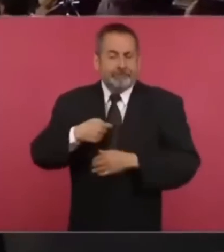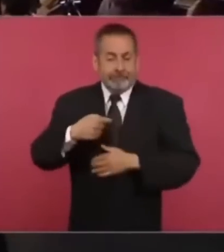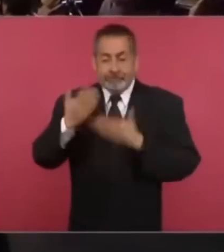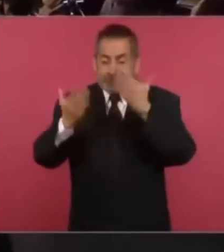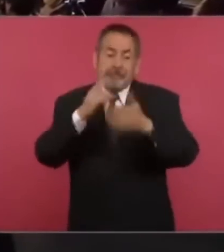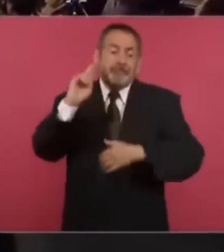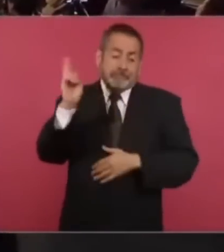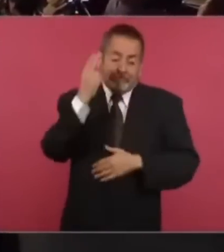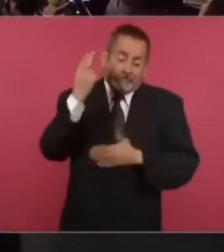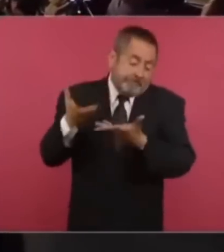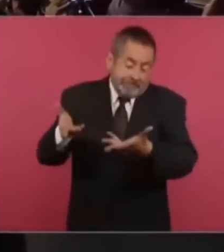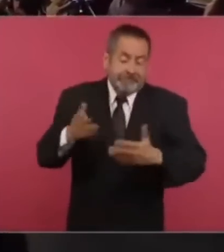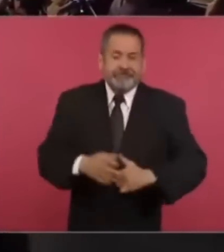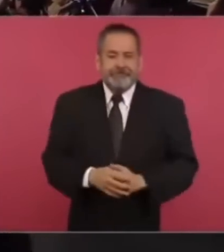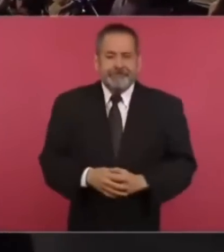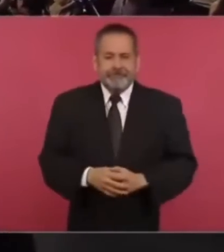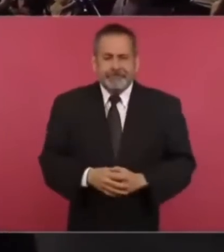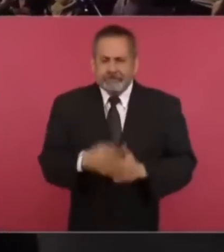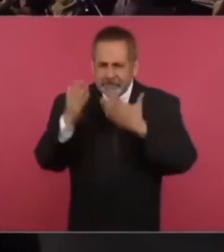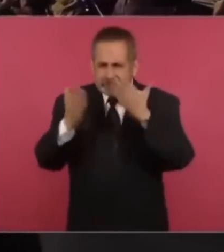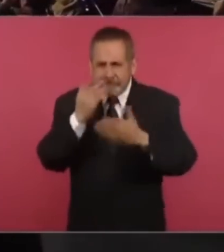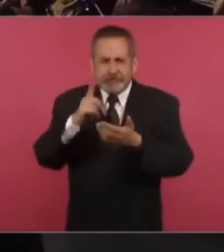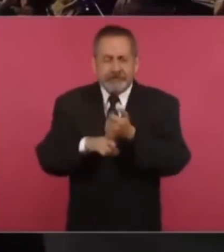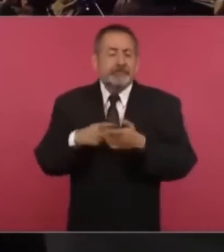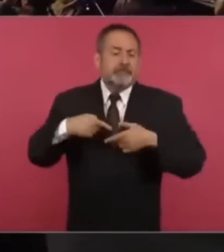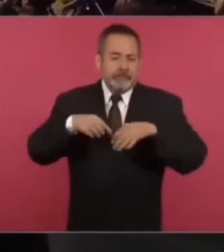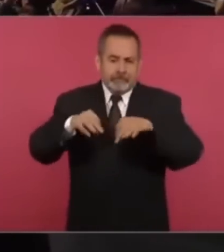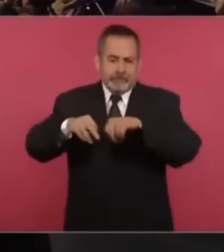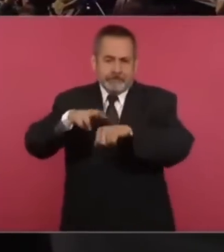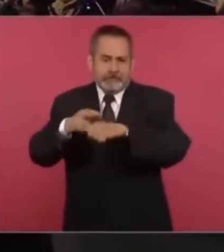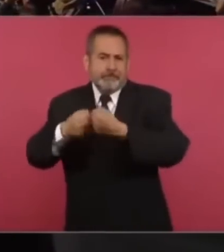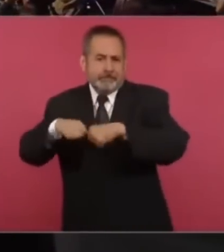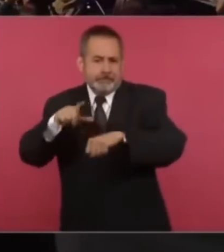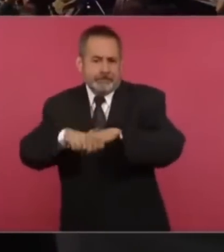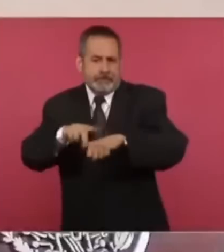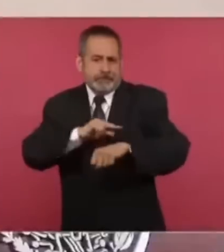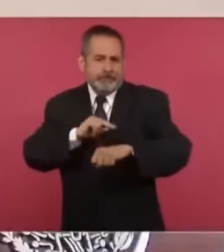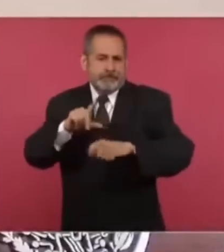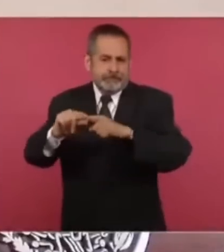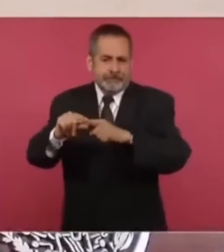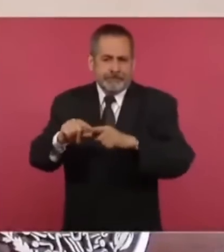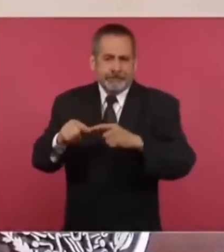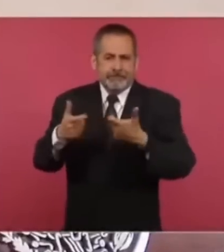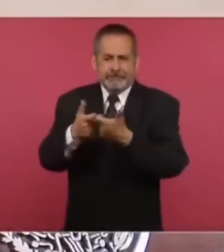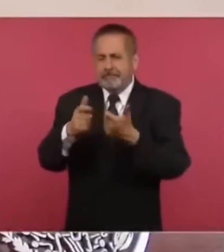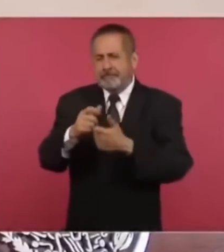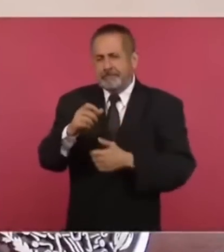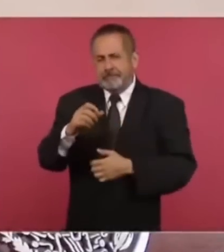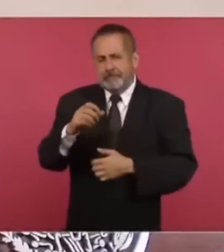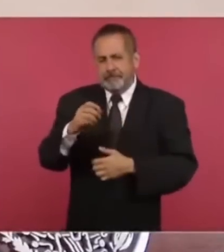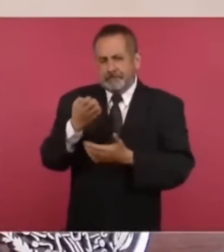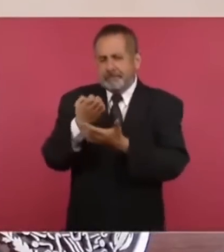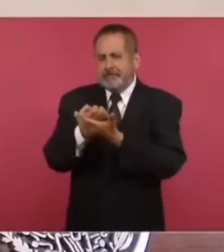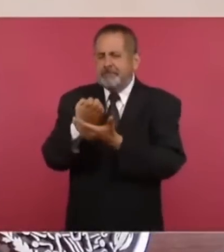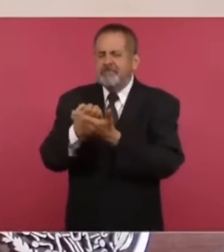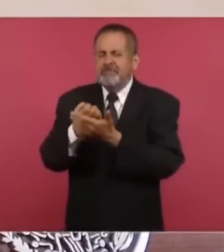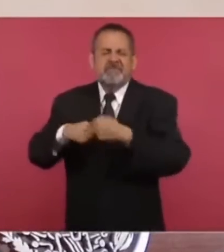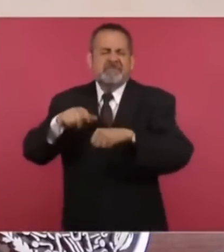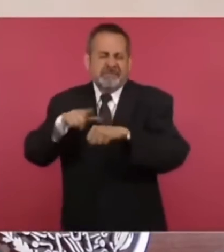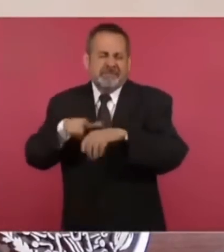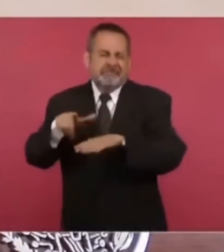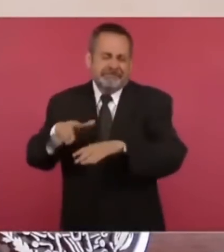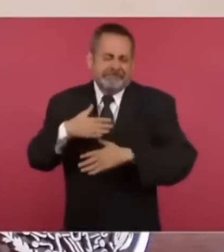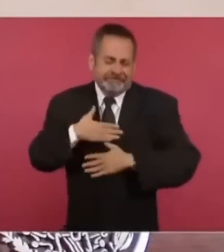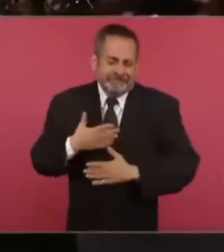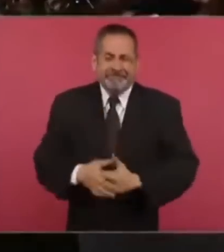UNAM. ¿Qué estudiaste? Soy trabajadora social, especialista en cooperativismo, en economía social y solidaria.